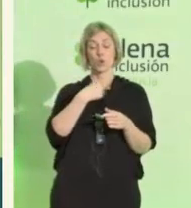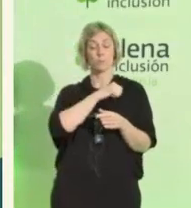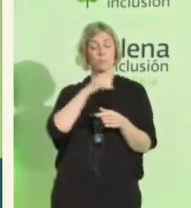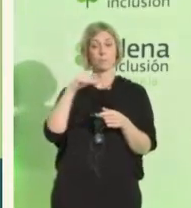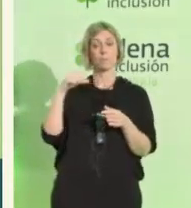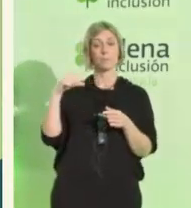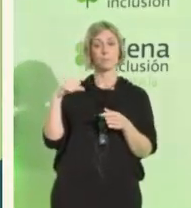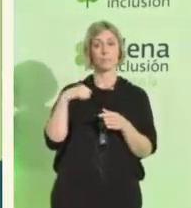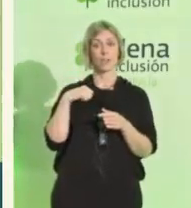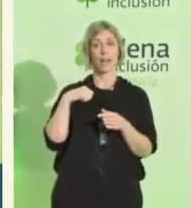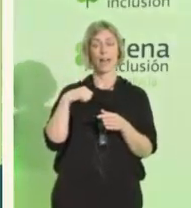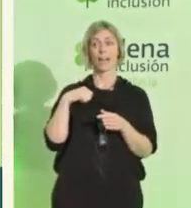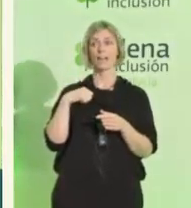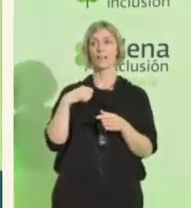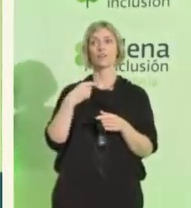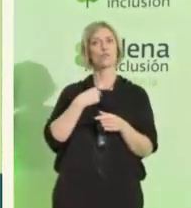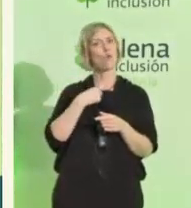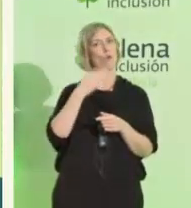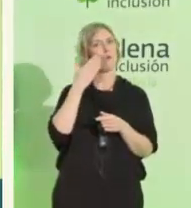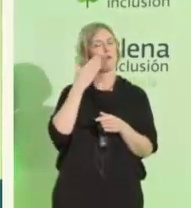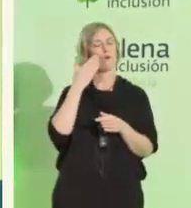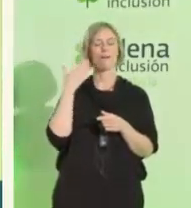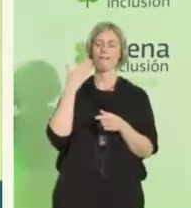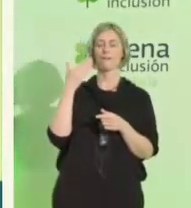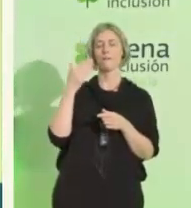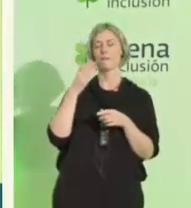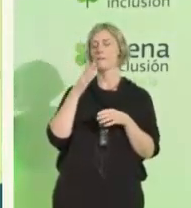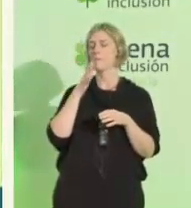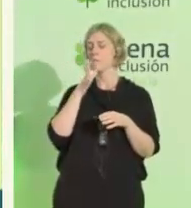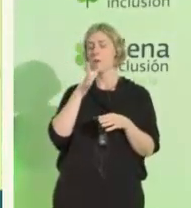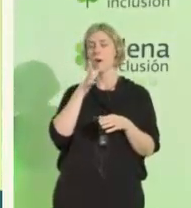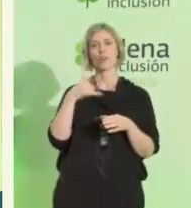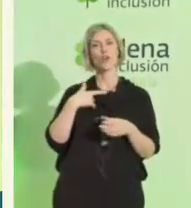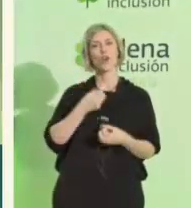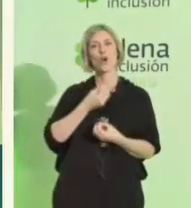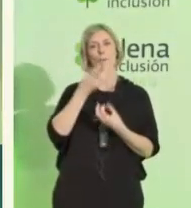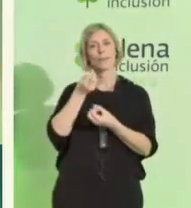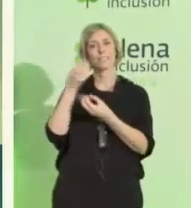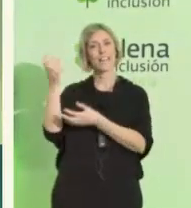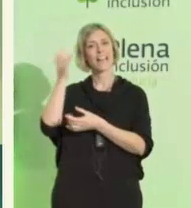siento muy ahogada después de compartir Estas ideas porque yo